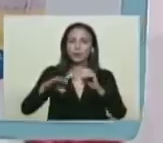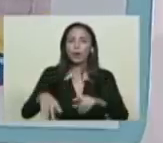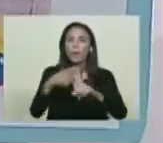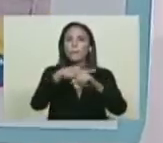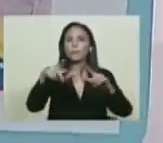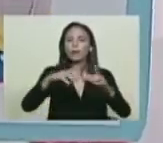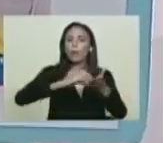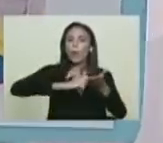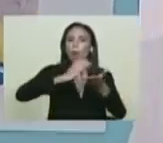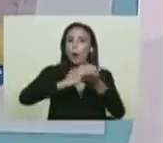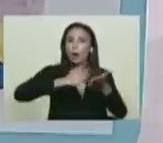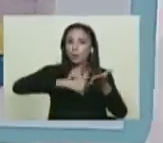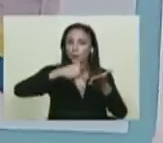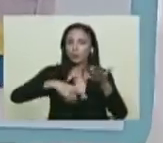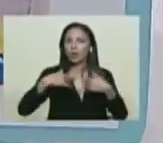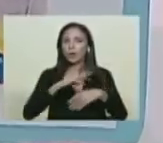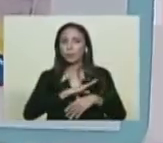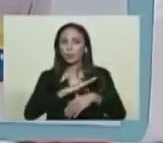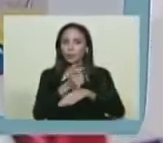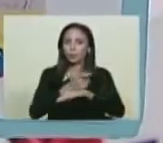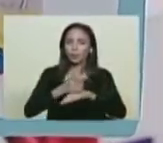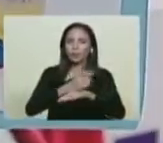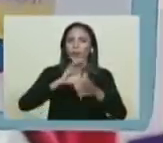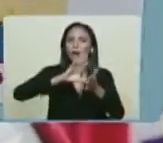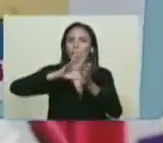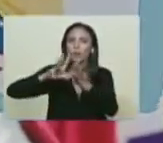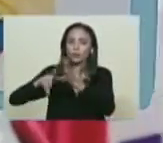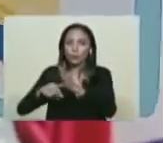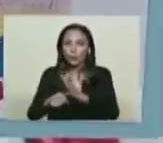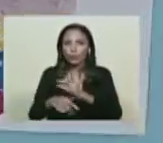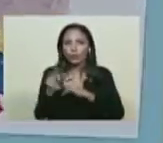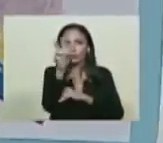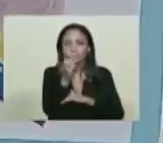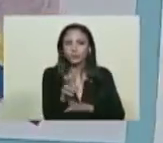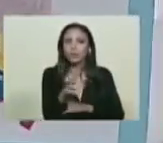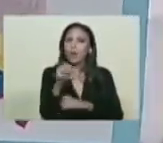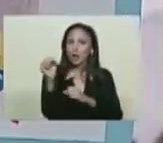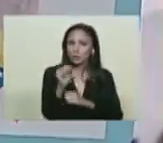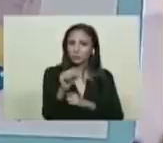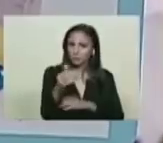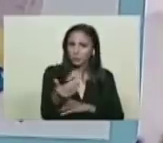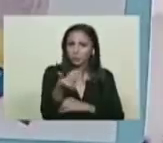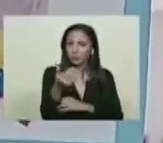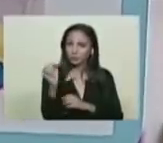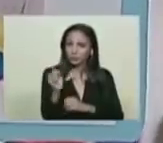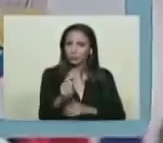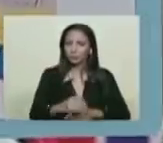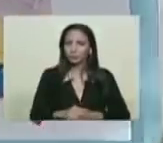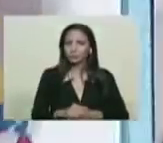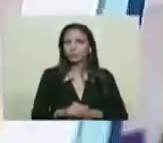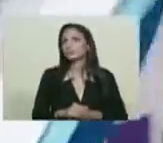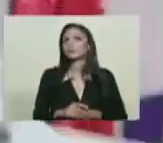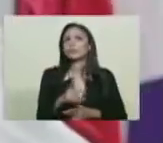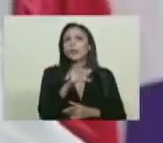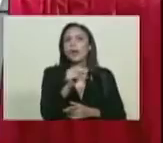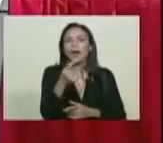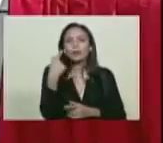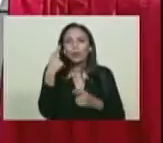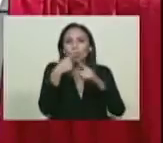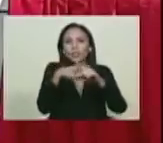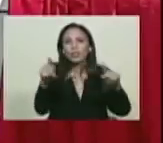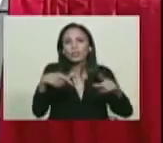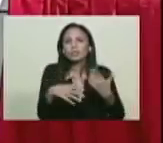una empresa del gobierno para robar al pueblo de Venezuela. Eso sí vale, ¿verdad? Guarimbero. No veo la diferencia